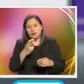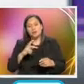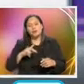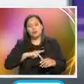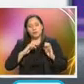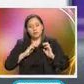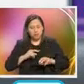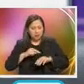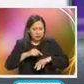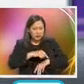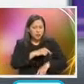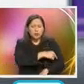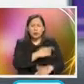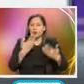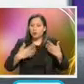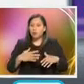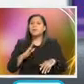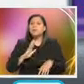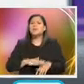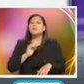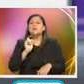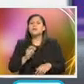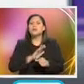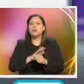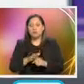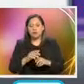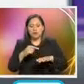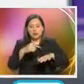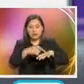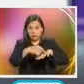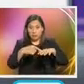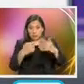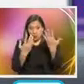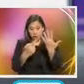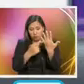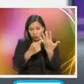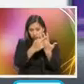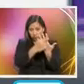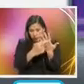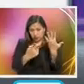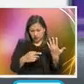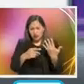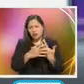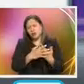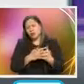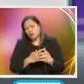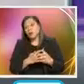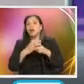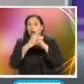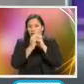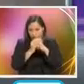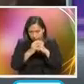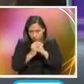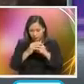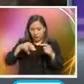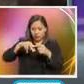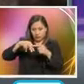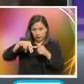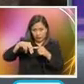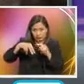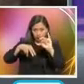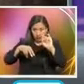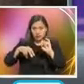Sobre todo, las articulaciones más afectadas son los dedos de las manos, Claro. sí, número 1, rodillas